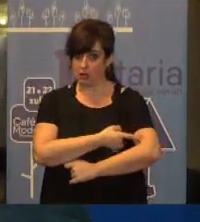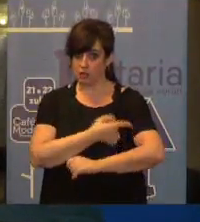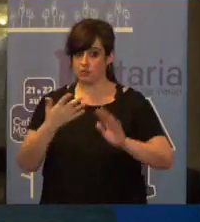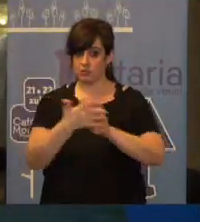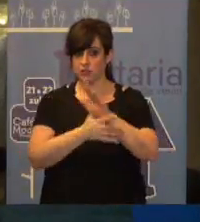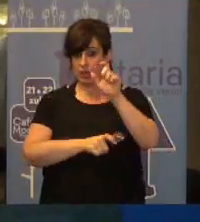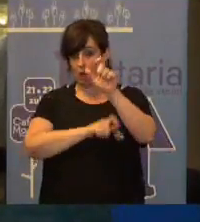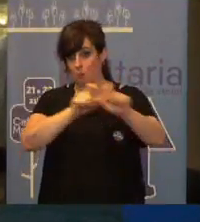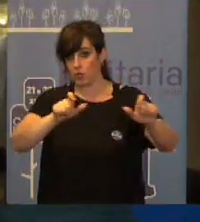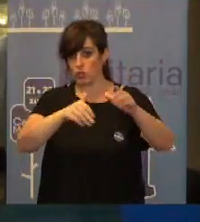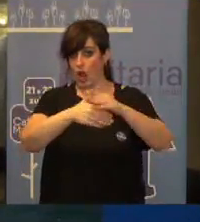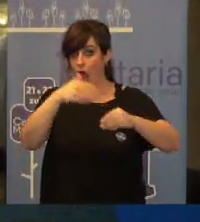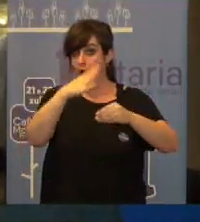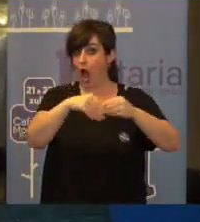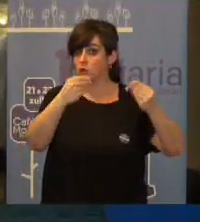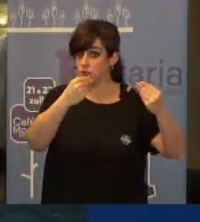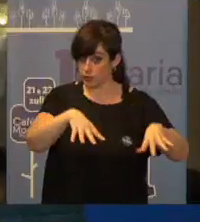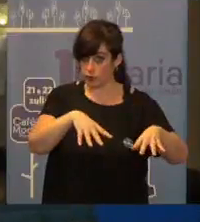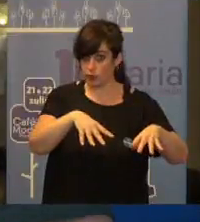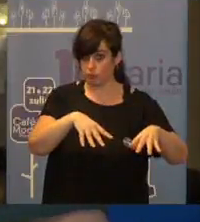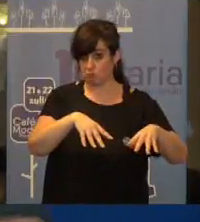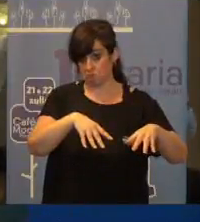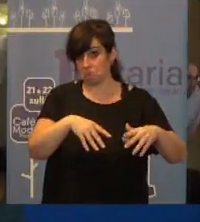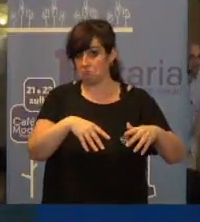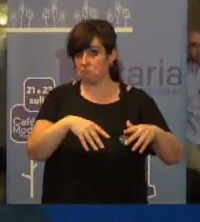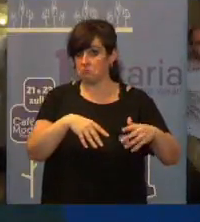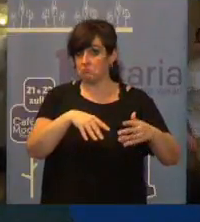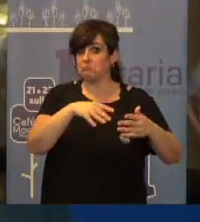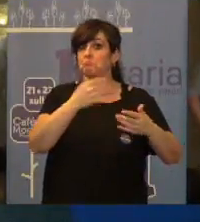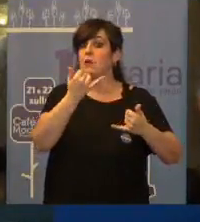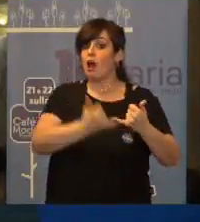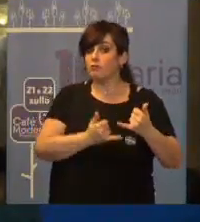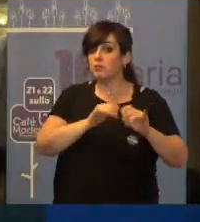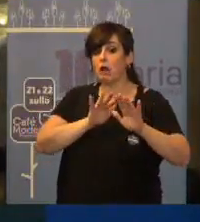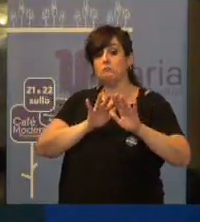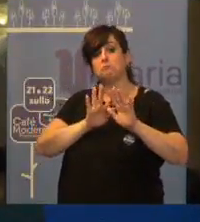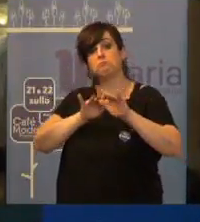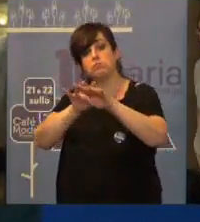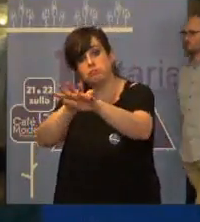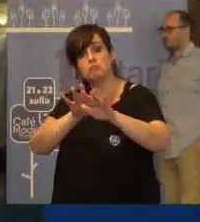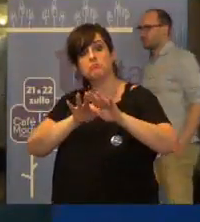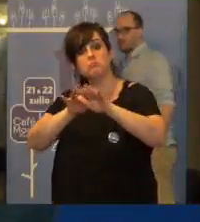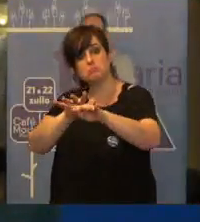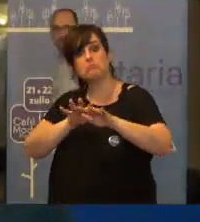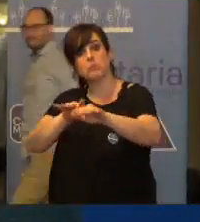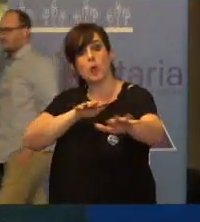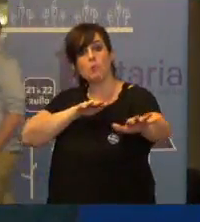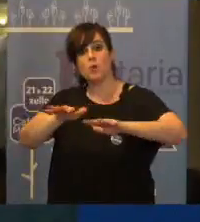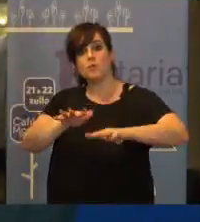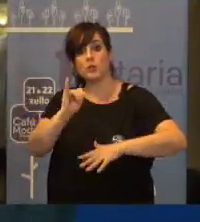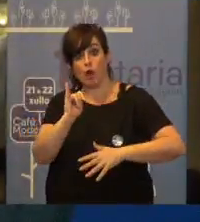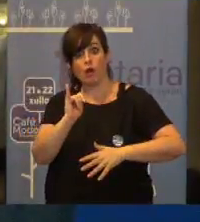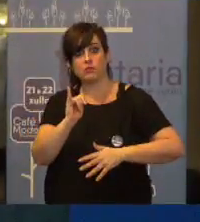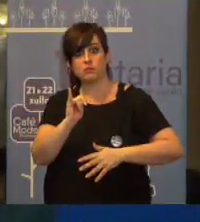dicir, o voto que estaba silente, se moviliza. E, naturalmente, o trasvase, que no seu momento foi de